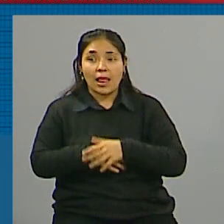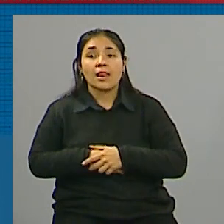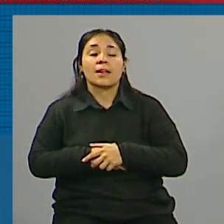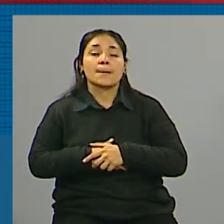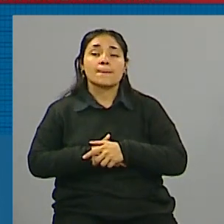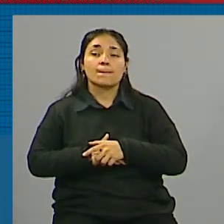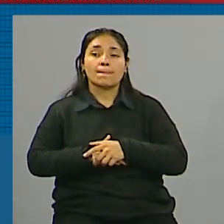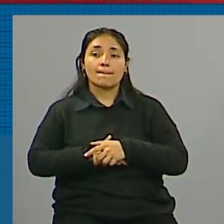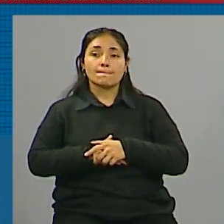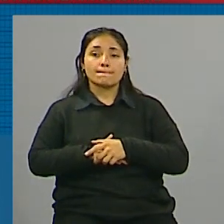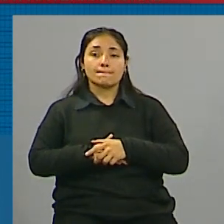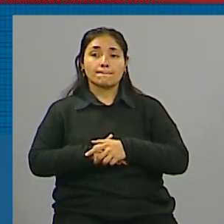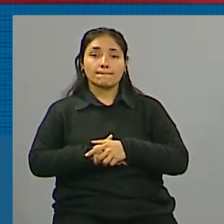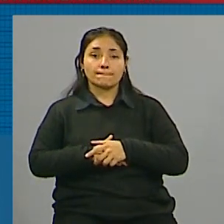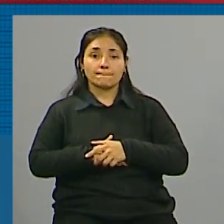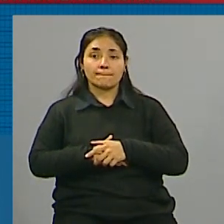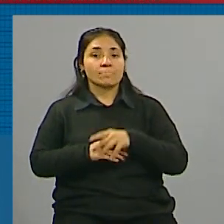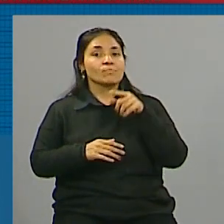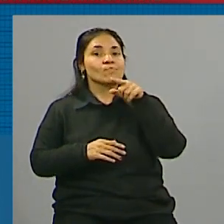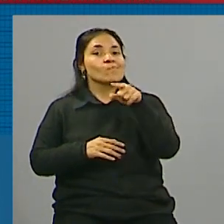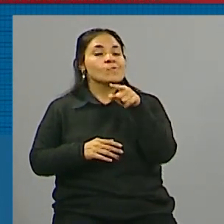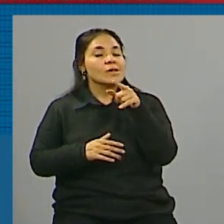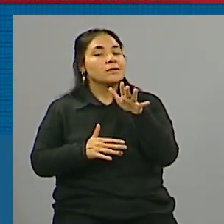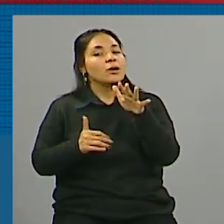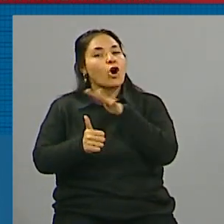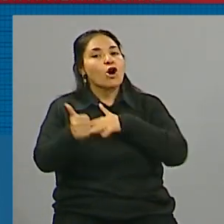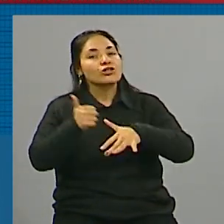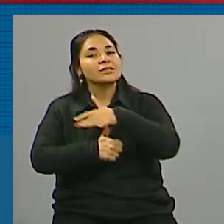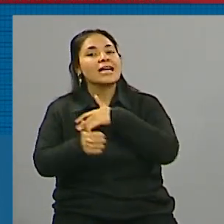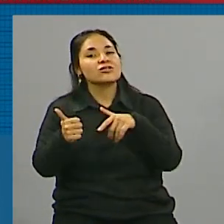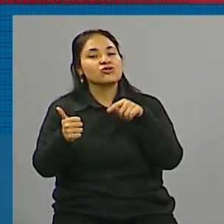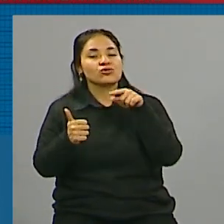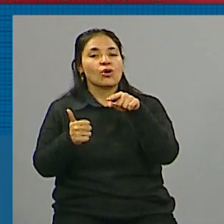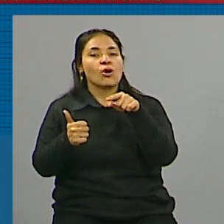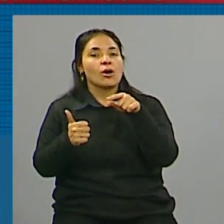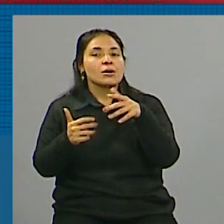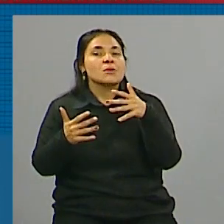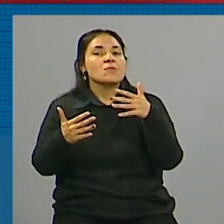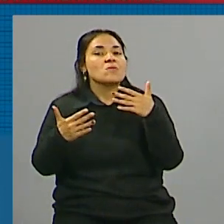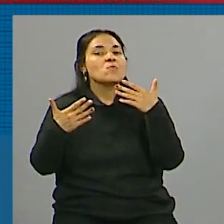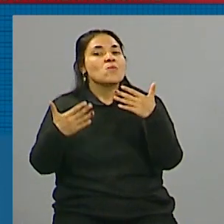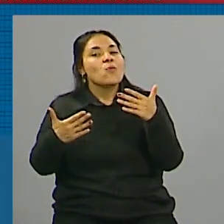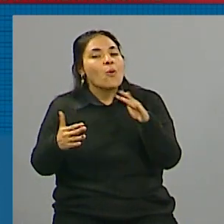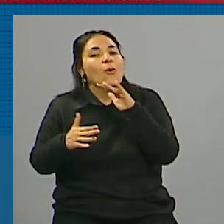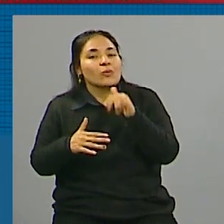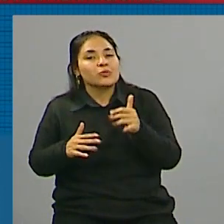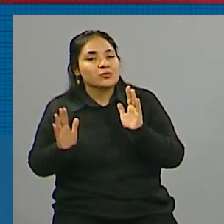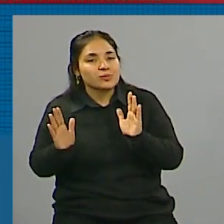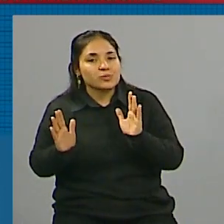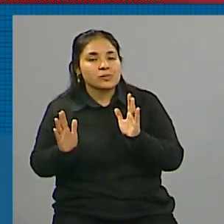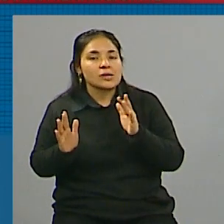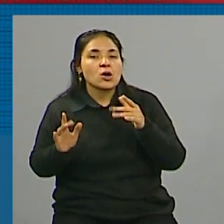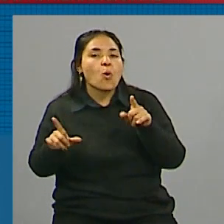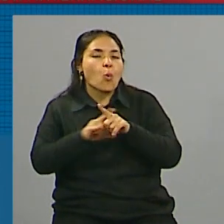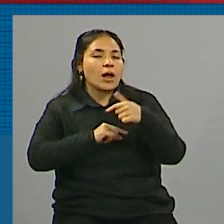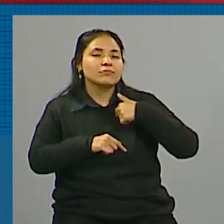un conflicto de estas características en esos marcos puedan llegar a tener. Entonces es desde ahí donde yo lo